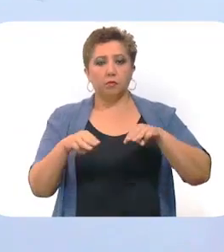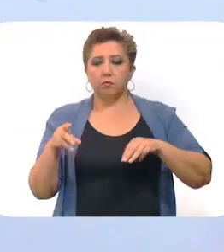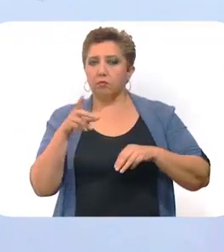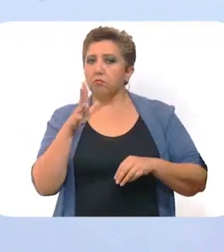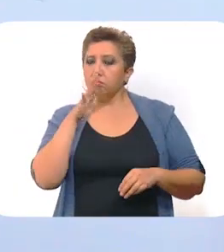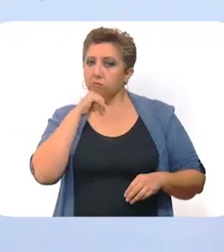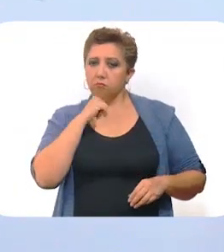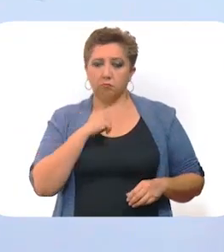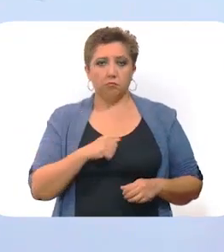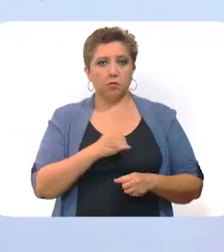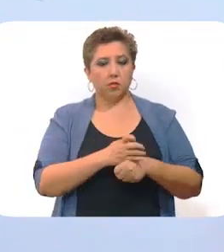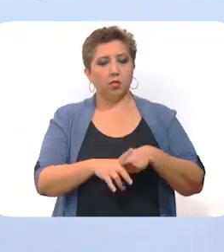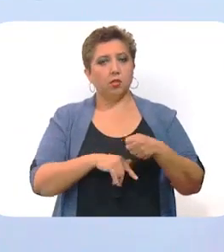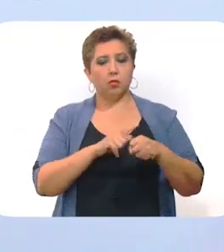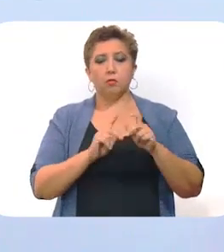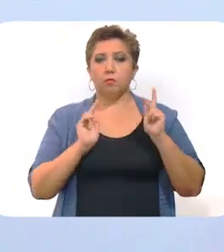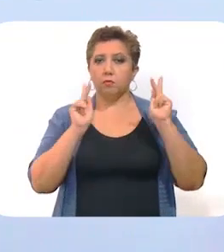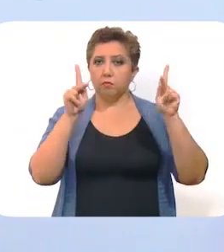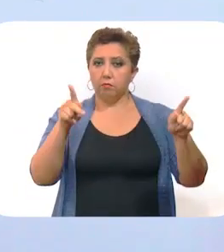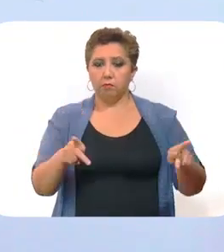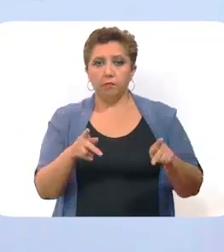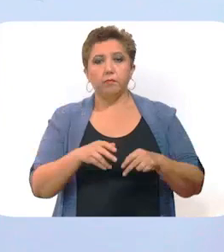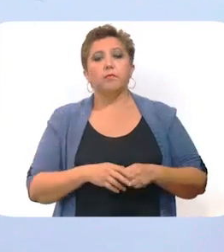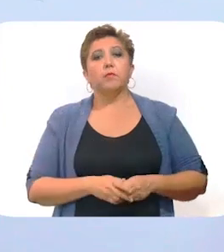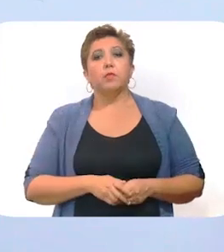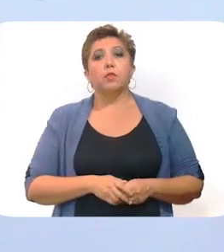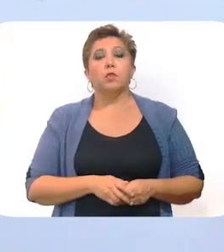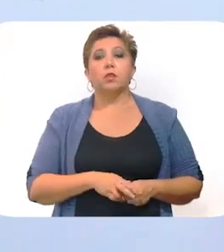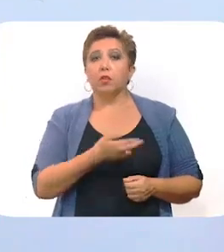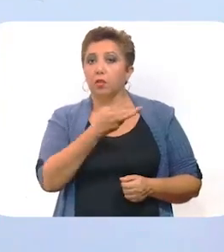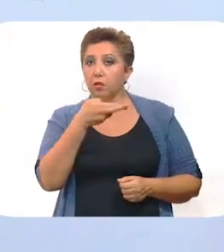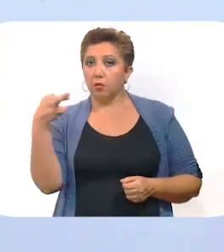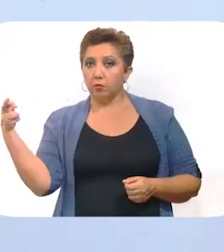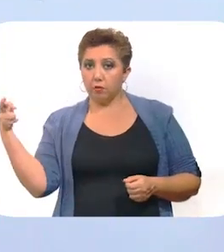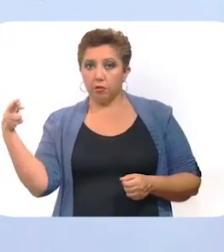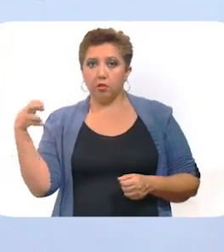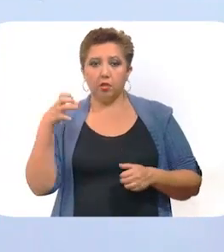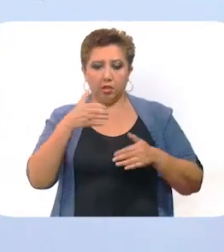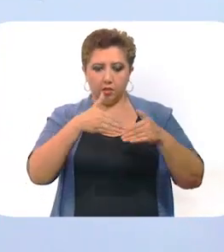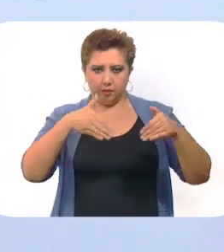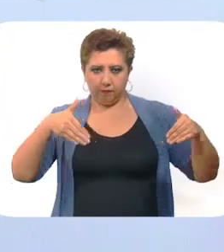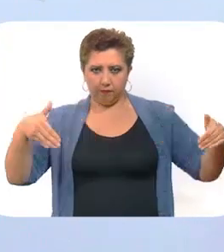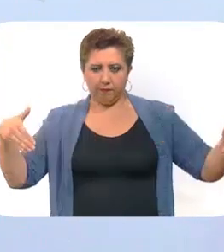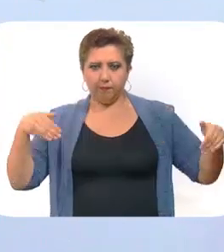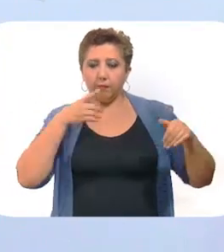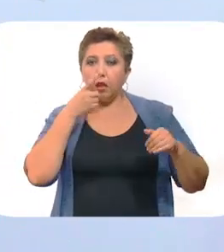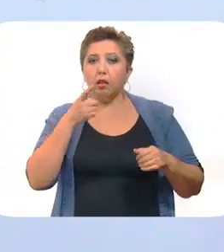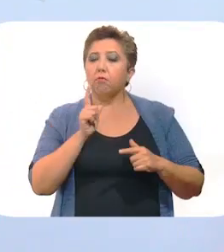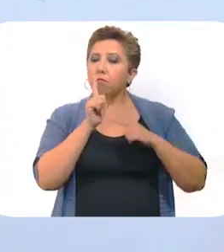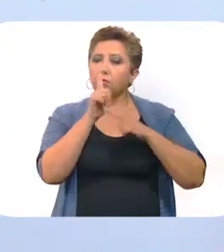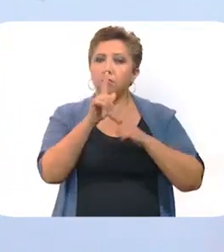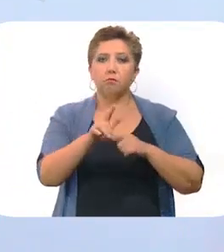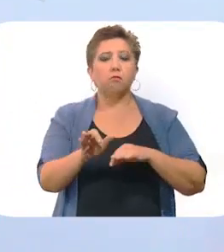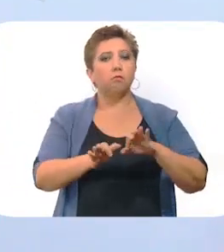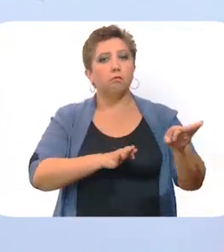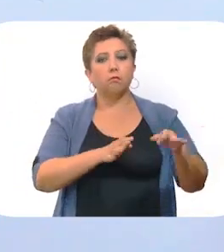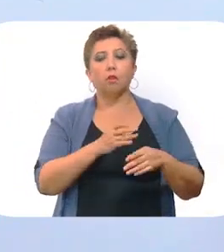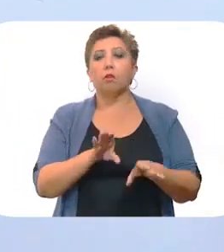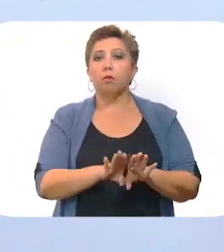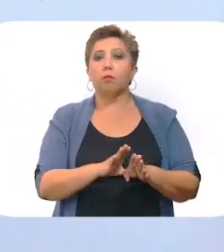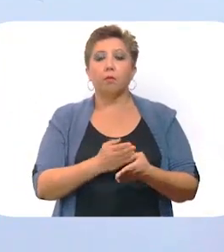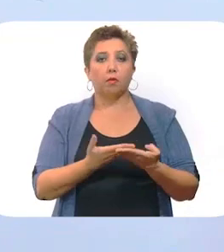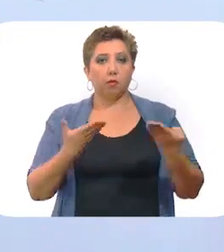e internacional de Progreso. Los restaurantes que se encuentran en el Boulevard de Progreso continuarán operando como hasta